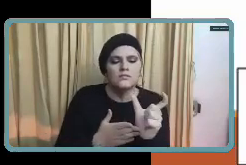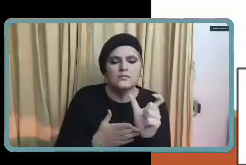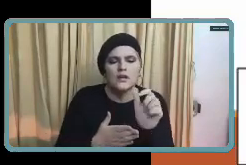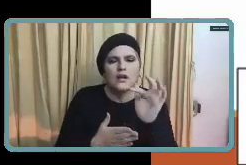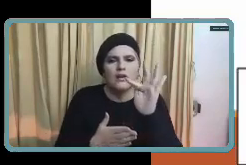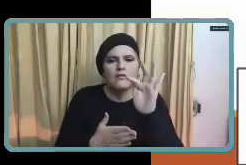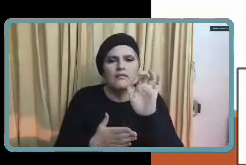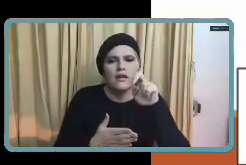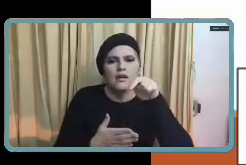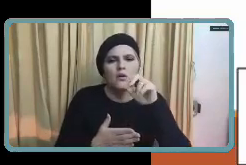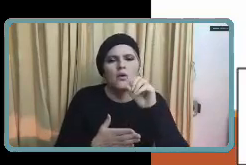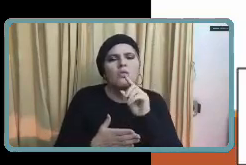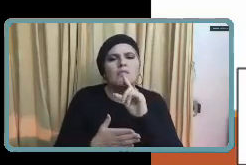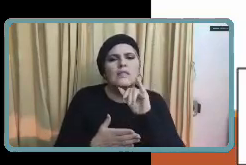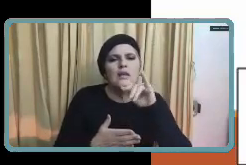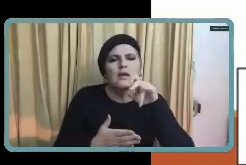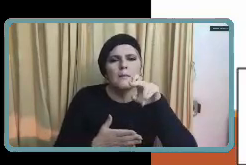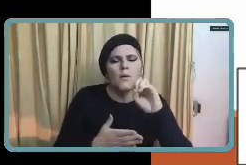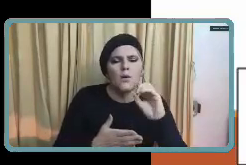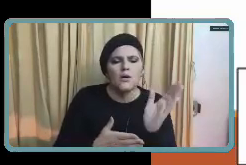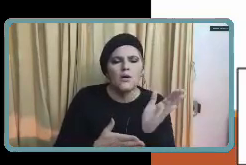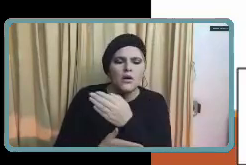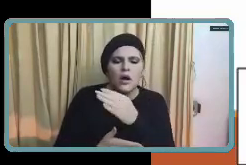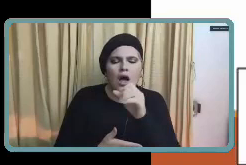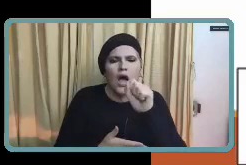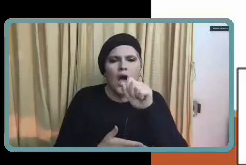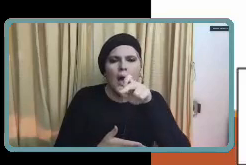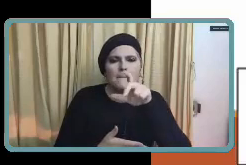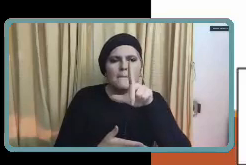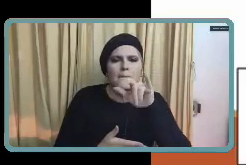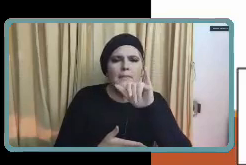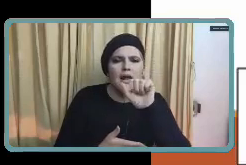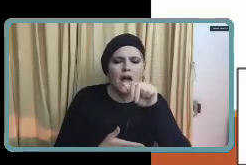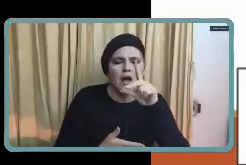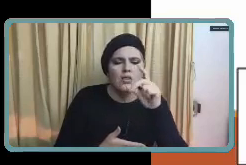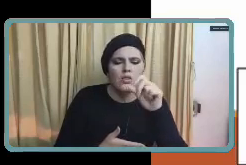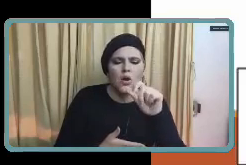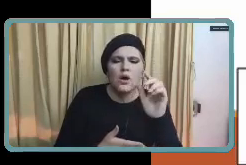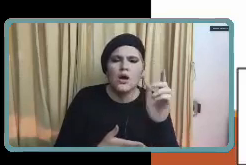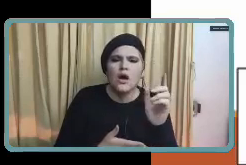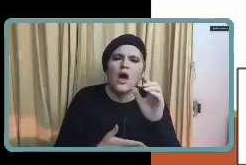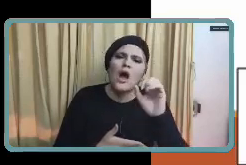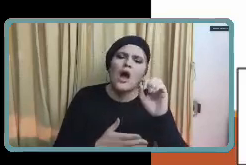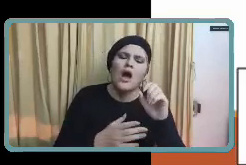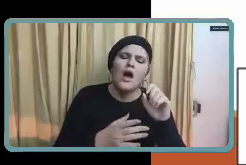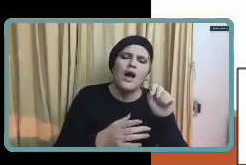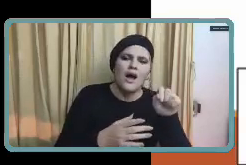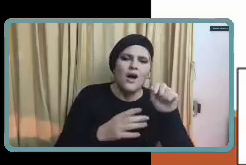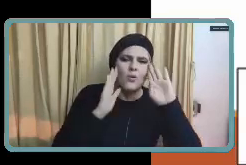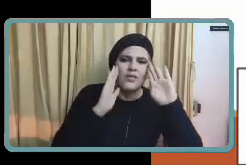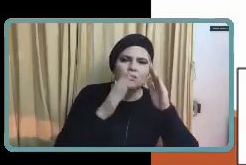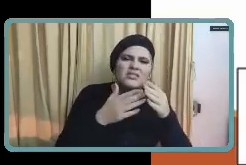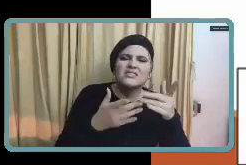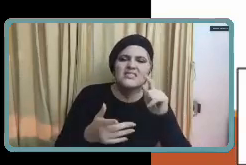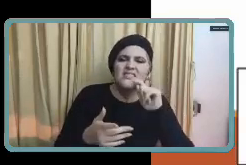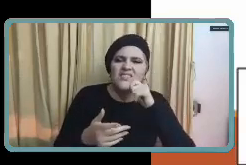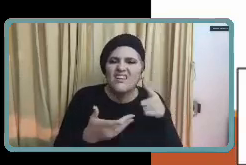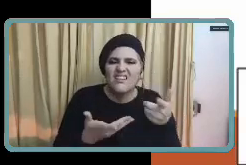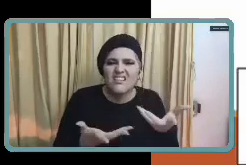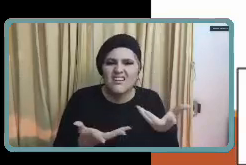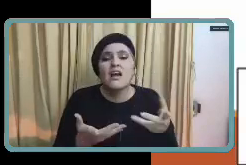Fenotipo ampliado del autismo son aquellas personas, generalmente hermanos o padres, que tienen